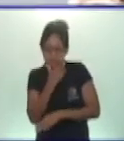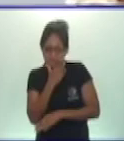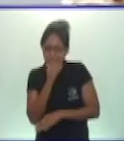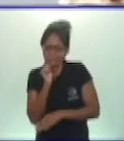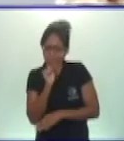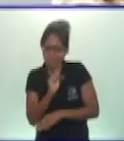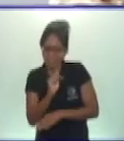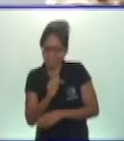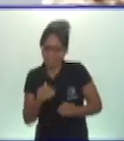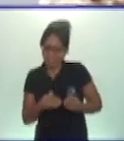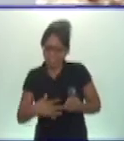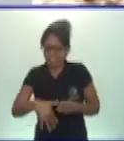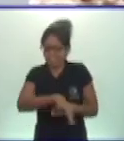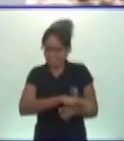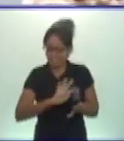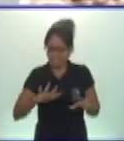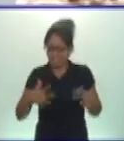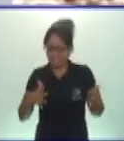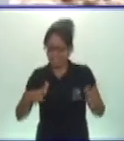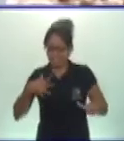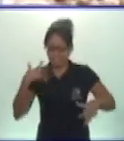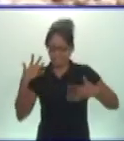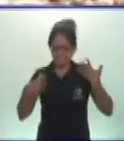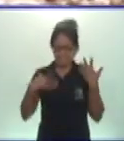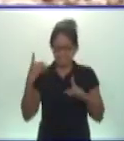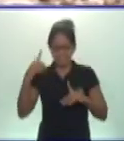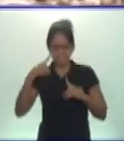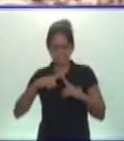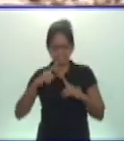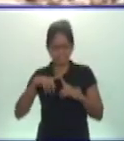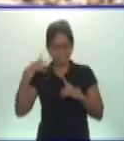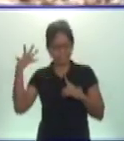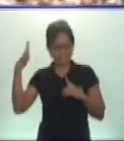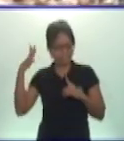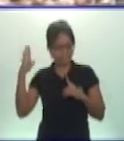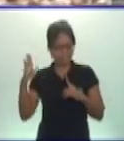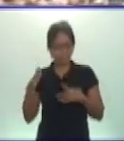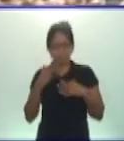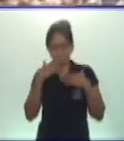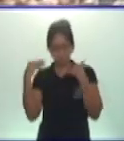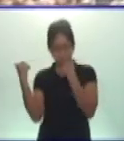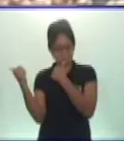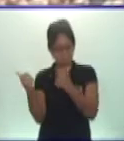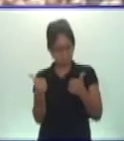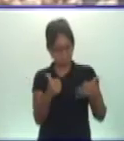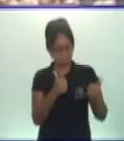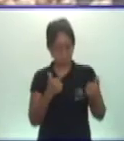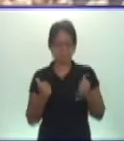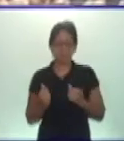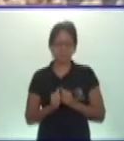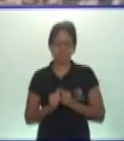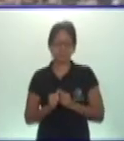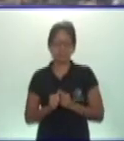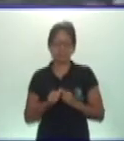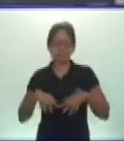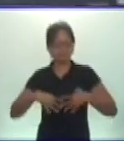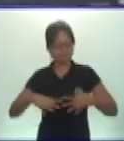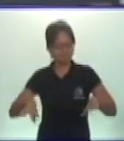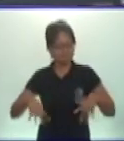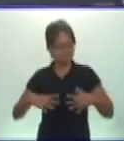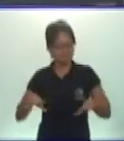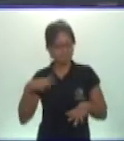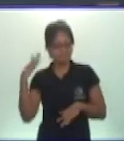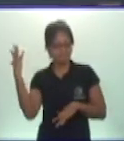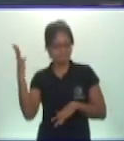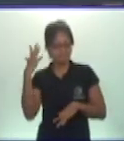la recreación y el turismo, mejorando su situación medioambiental. Hoy es mucho más favorable que lo que